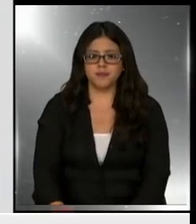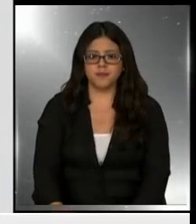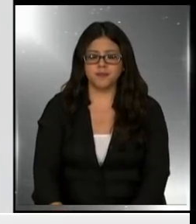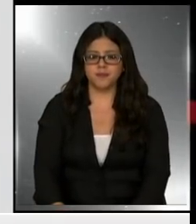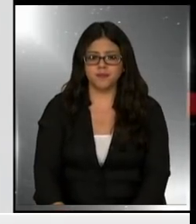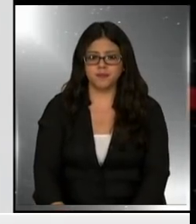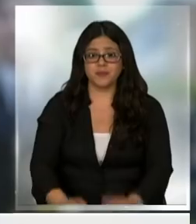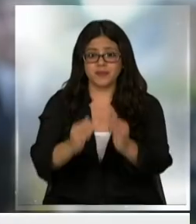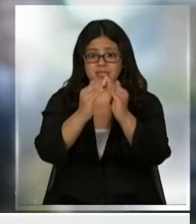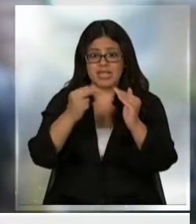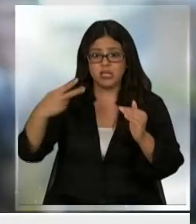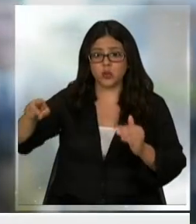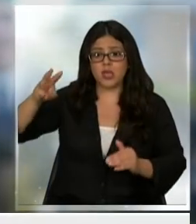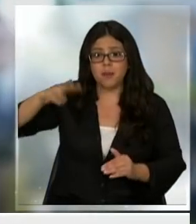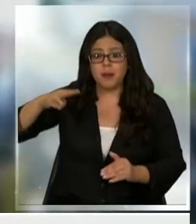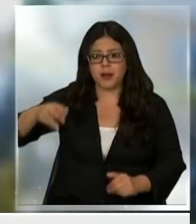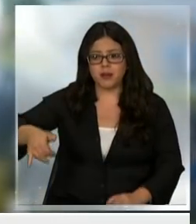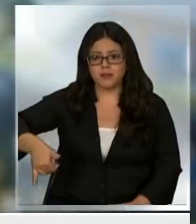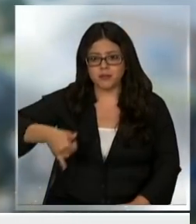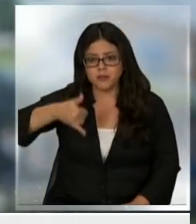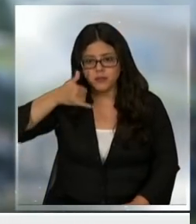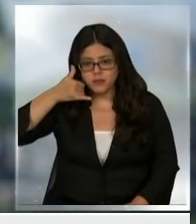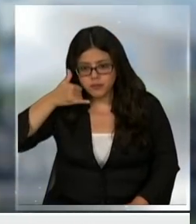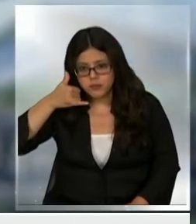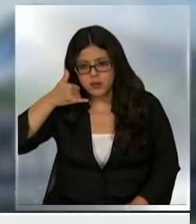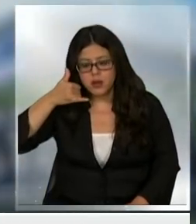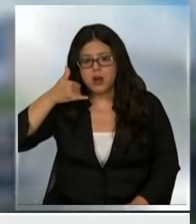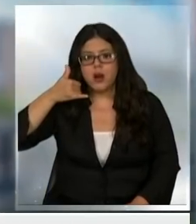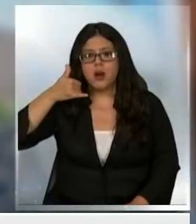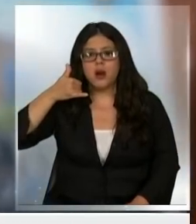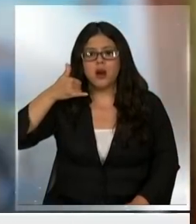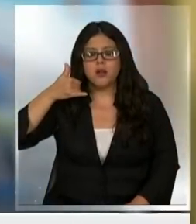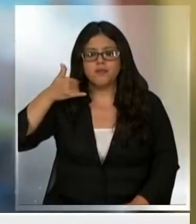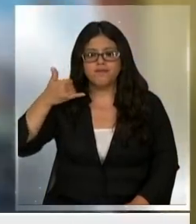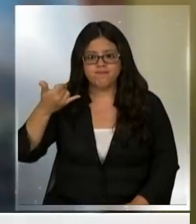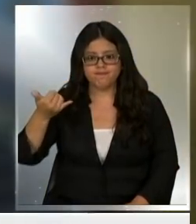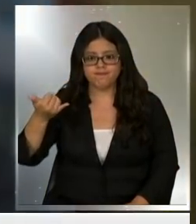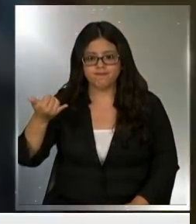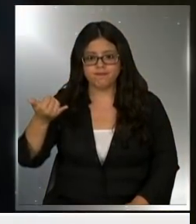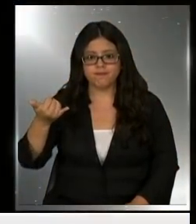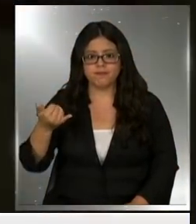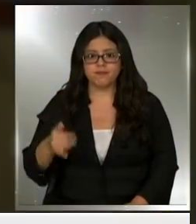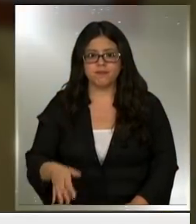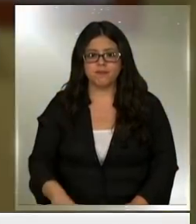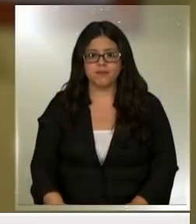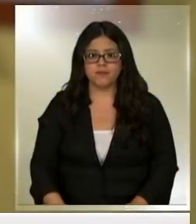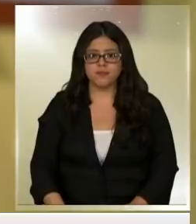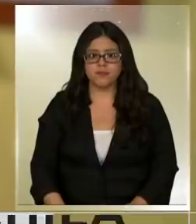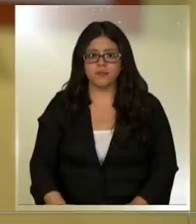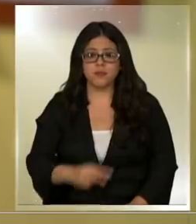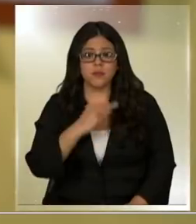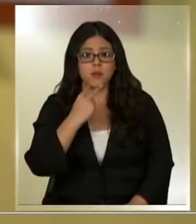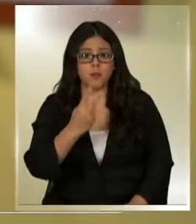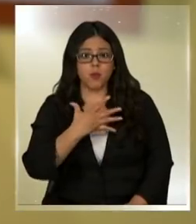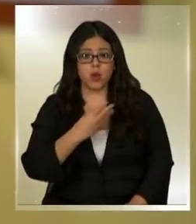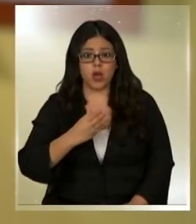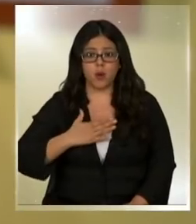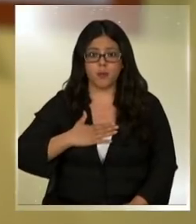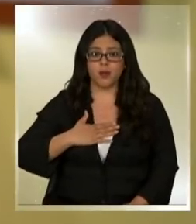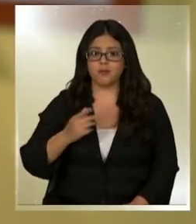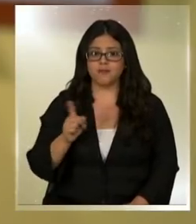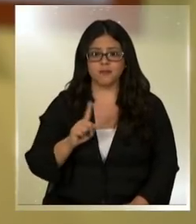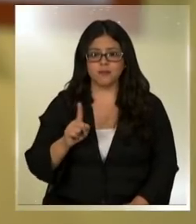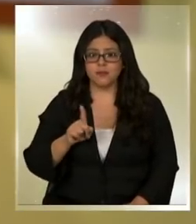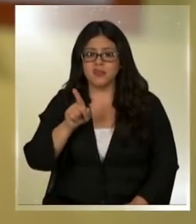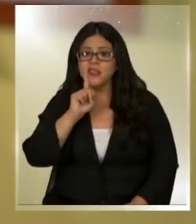En su casa, su madre recibe la llamada que anuncia la tragedia. No era la voz de mi hijo, era la